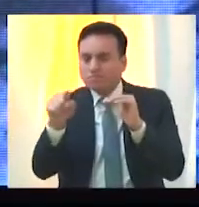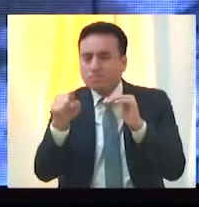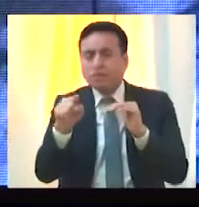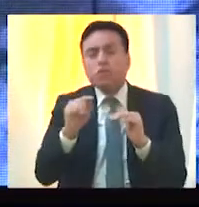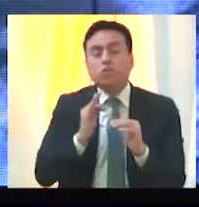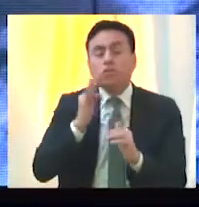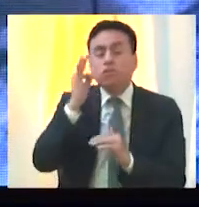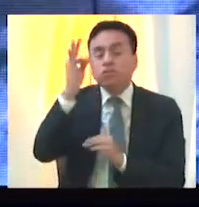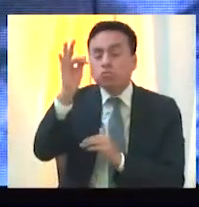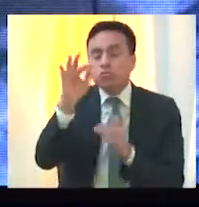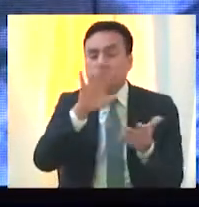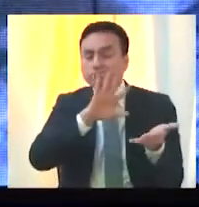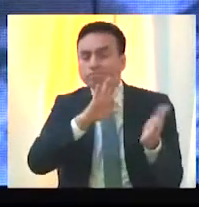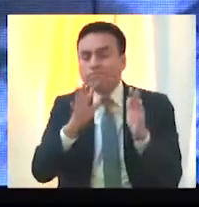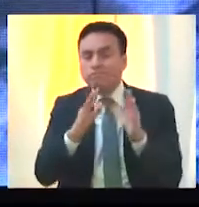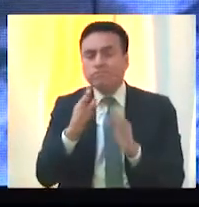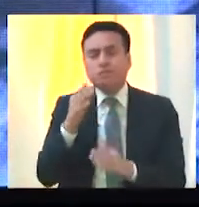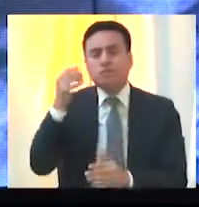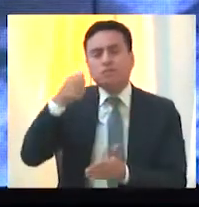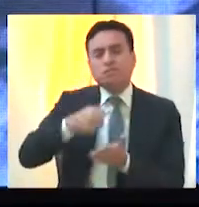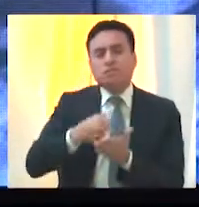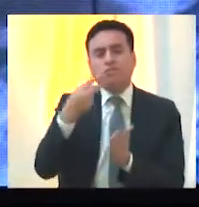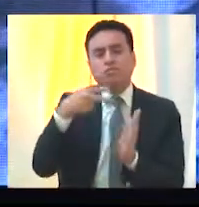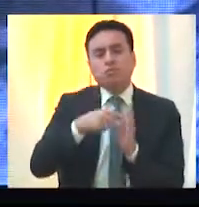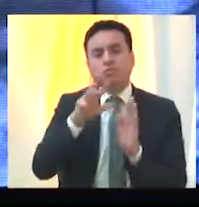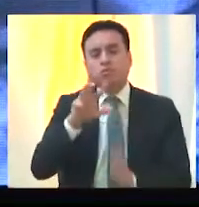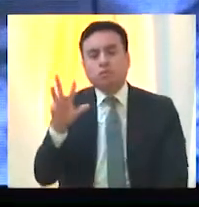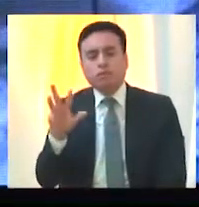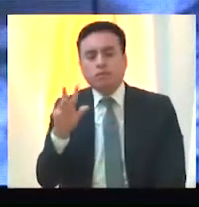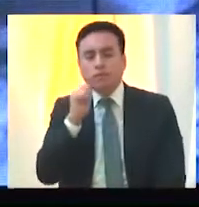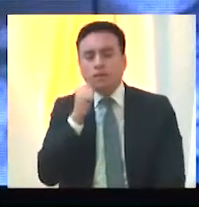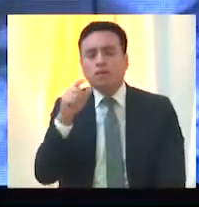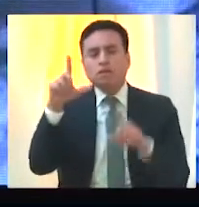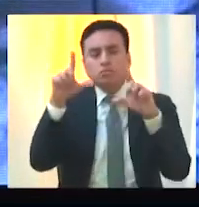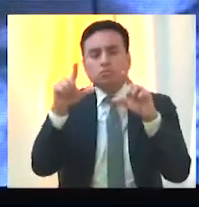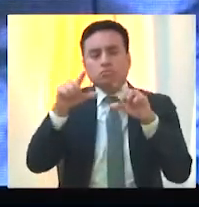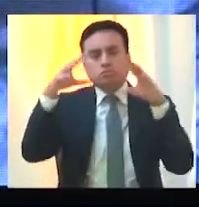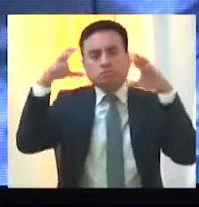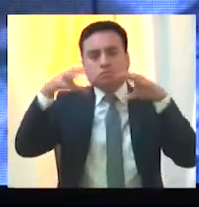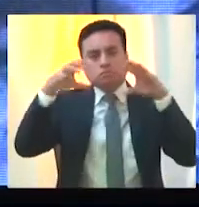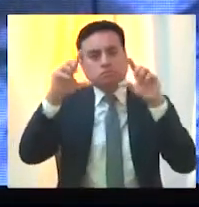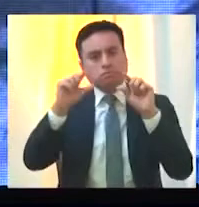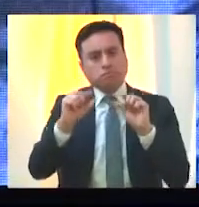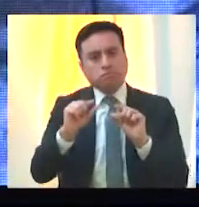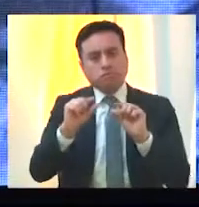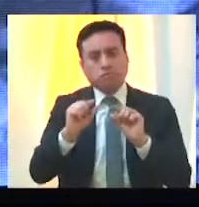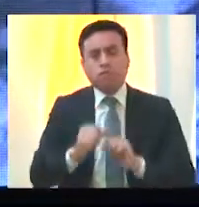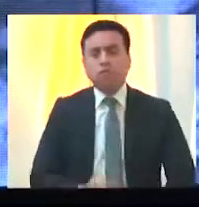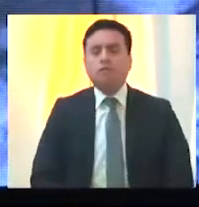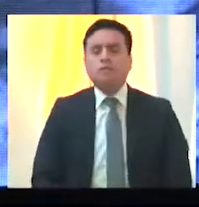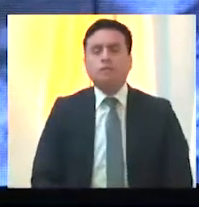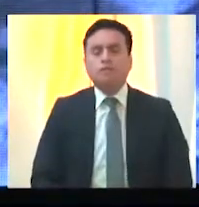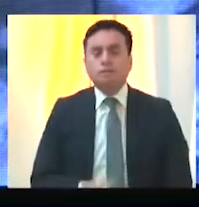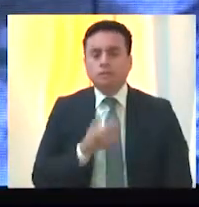de acuerdo a este escenario y hacia fines de siglo, implica una reducción significativa de precipitaciones. Precisamente porque esa figura